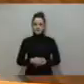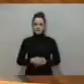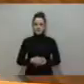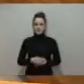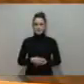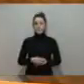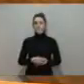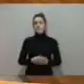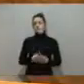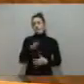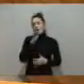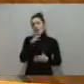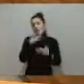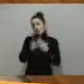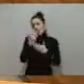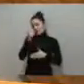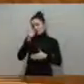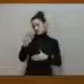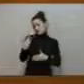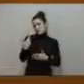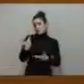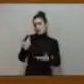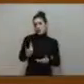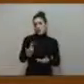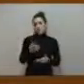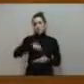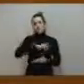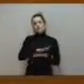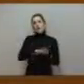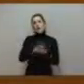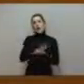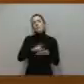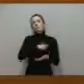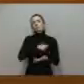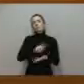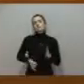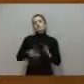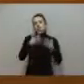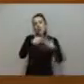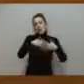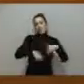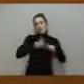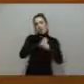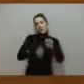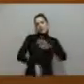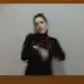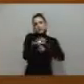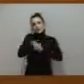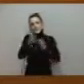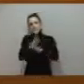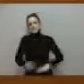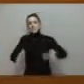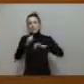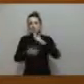En estos días hablábamos tanto en la Comisión de Empleo, Industria y Turismo como en el Pleno anterior sobre diversas